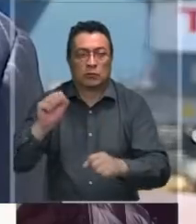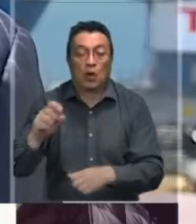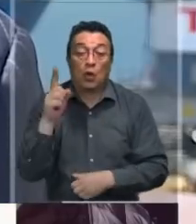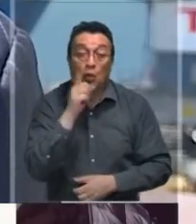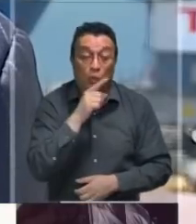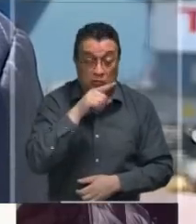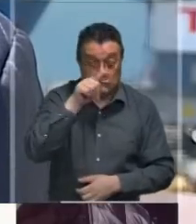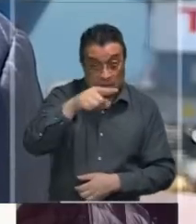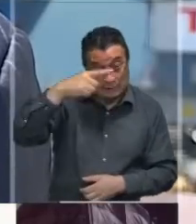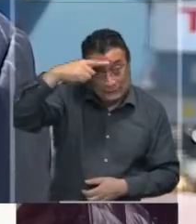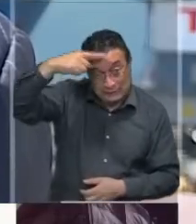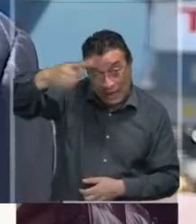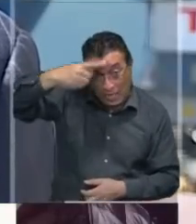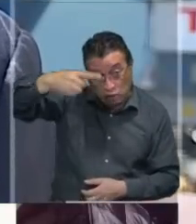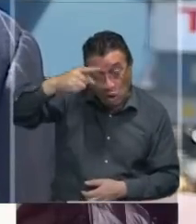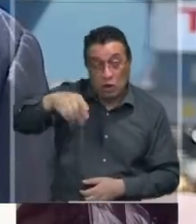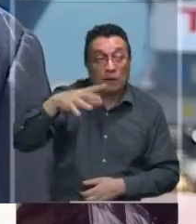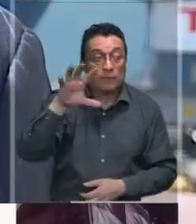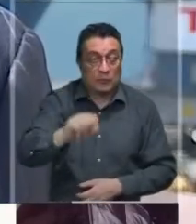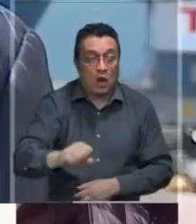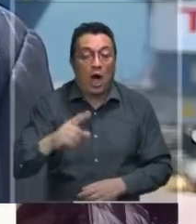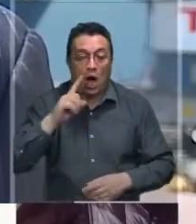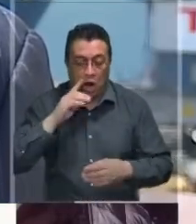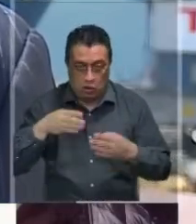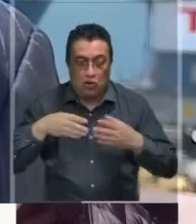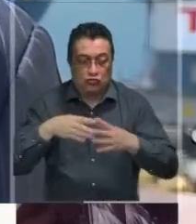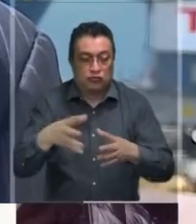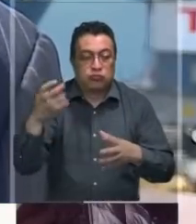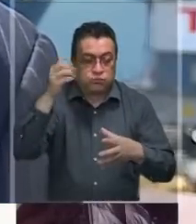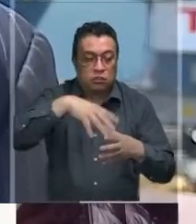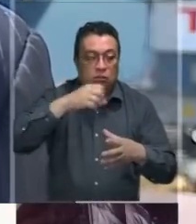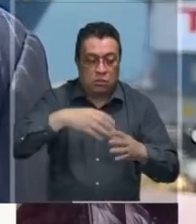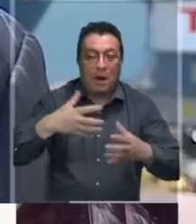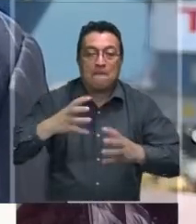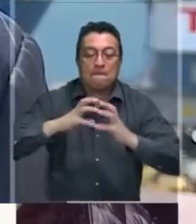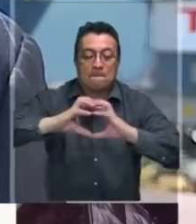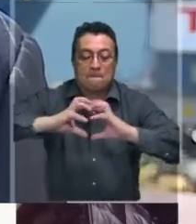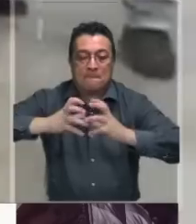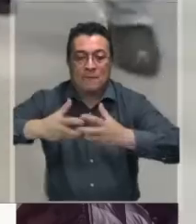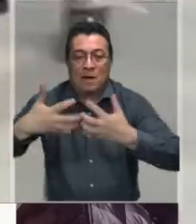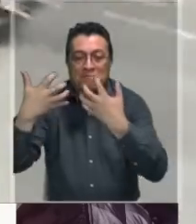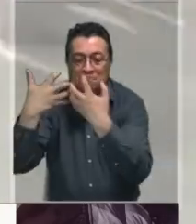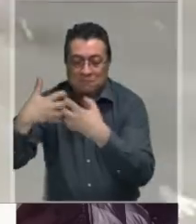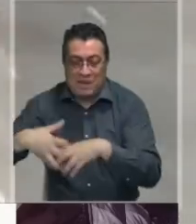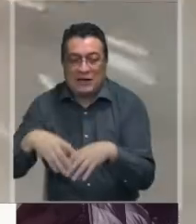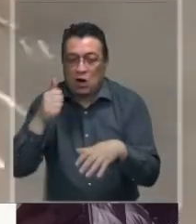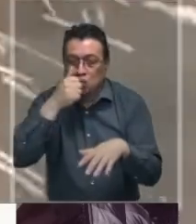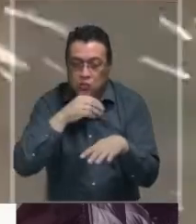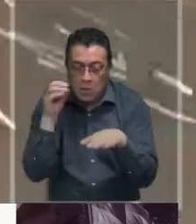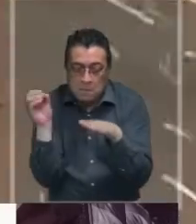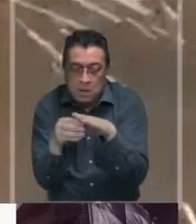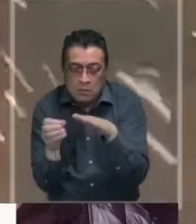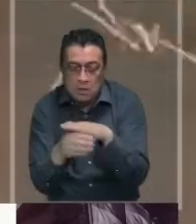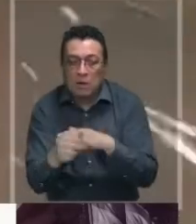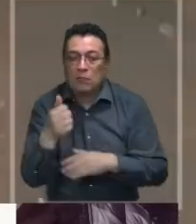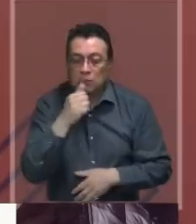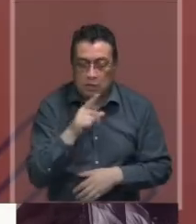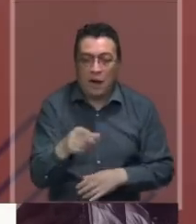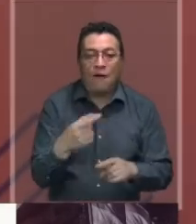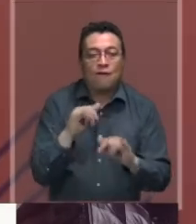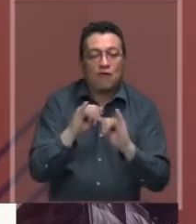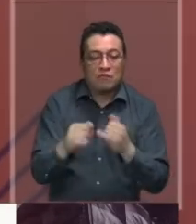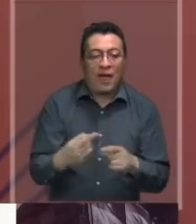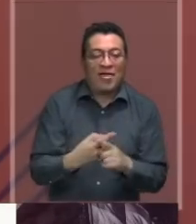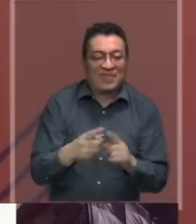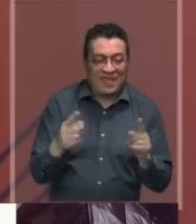Antonio, ya cargamentos ocultos dentro de maquinarias. Y eso también da cuenta de una forma distinta de